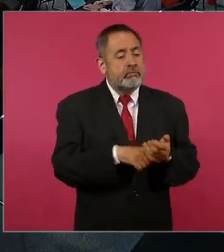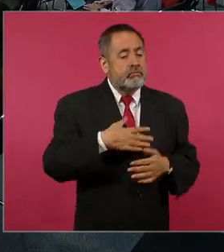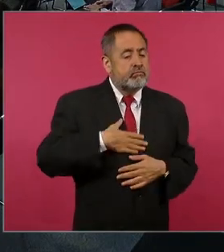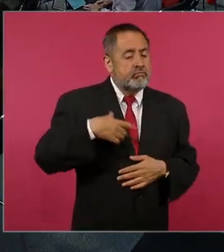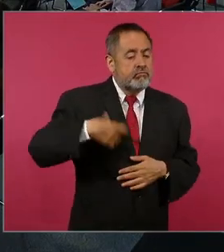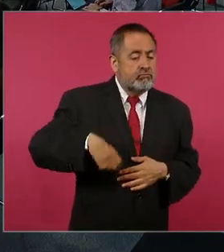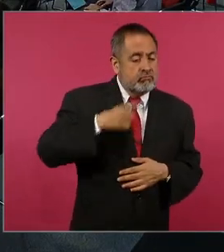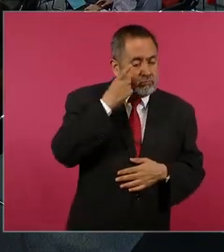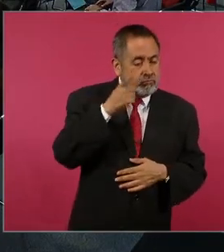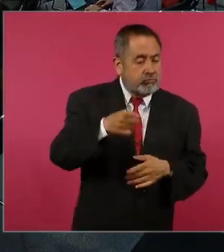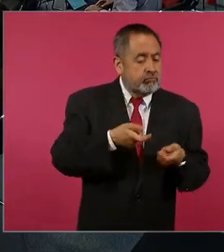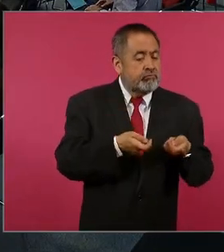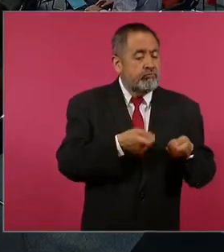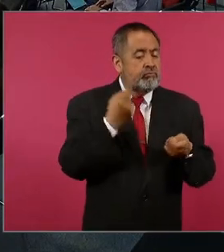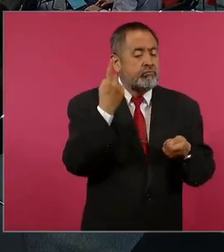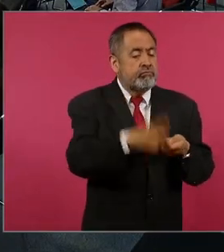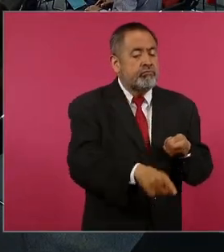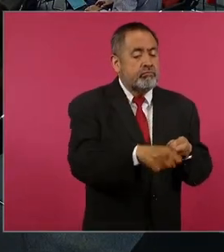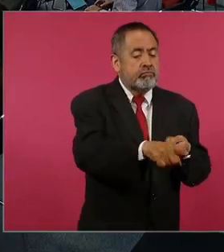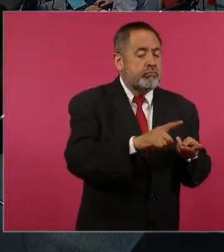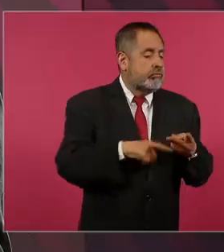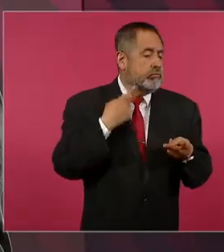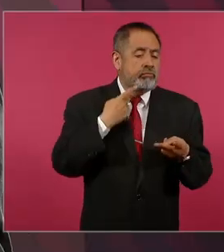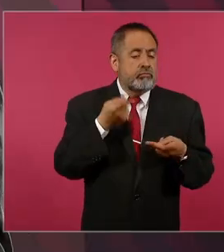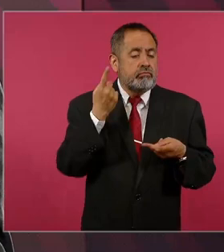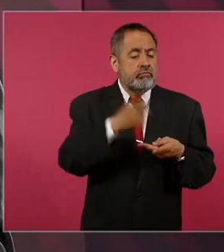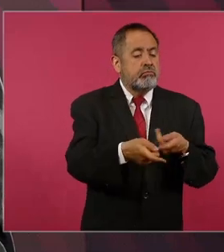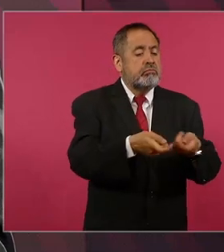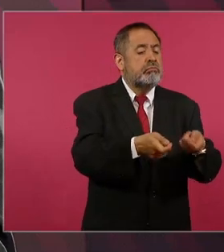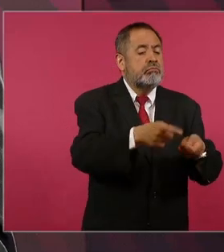económicos y al poder político.